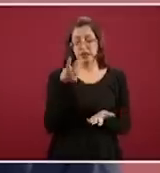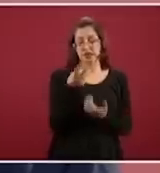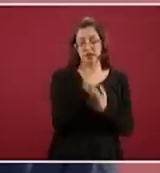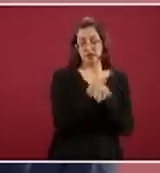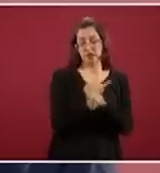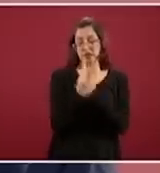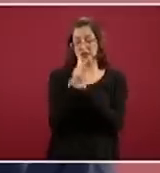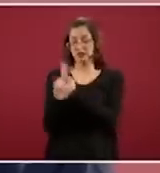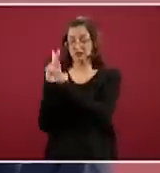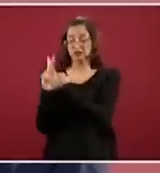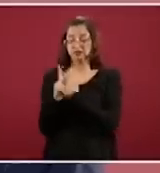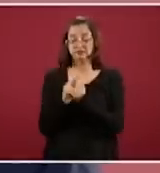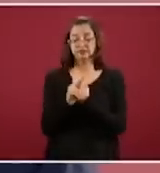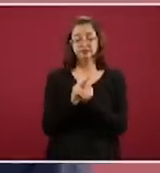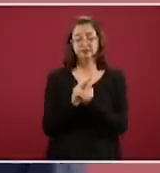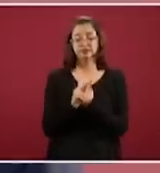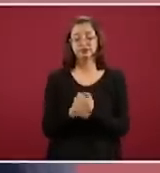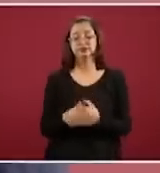Por eso